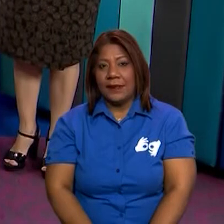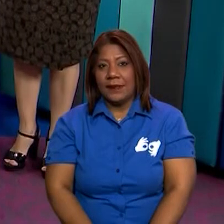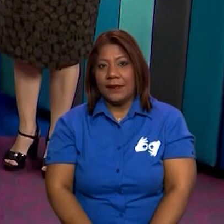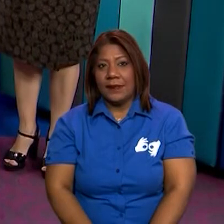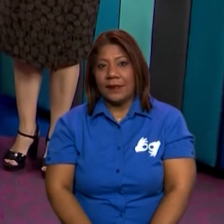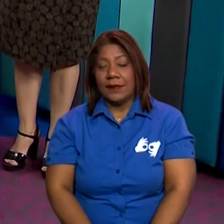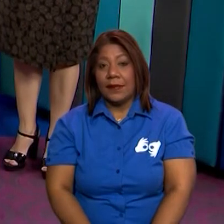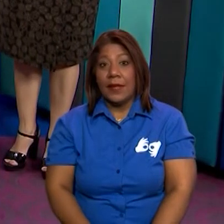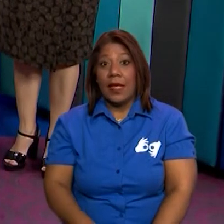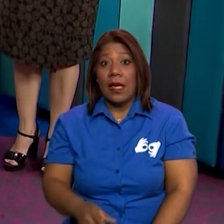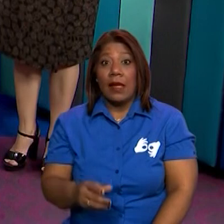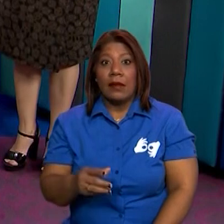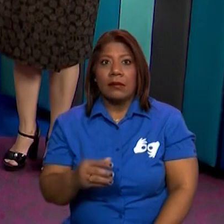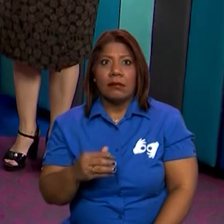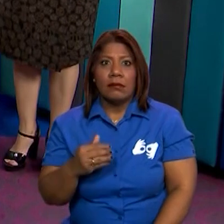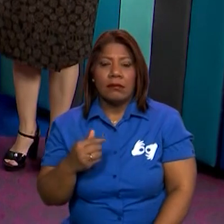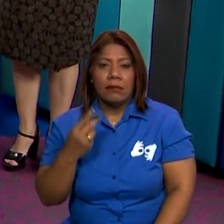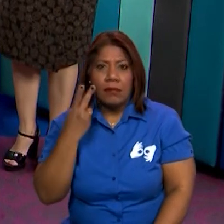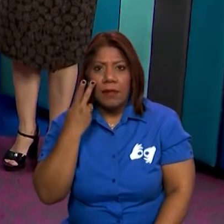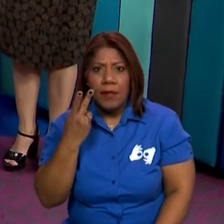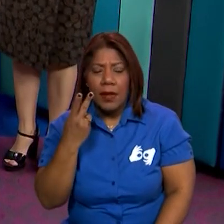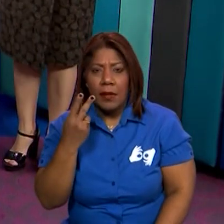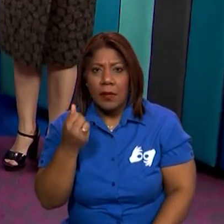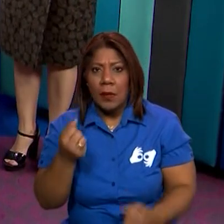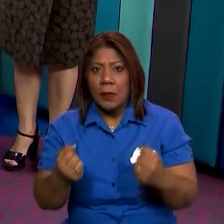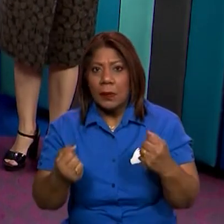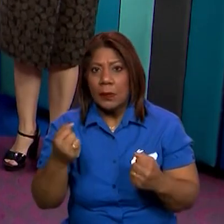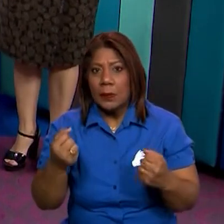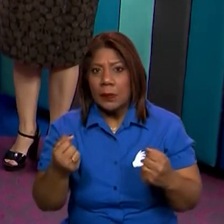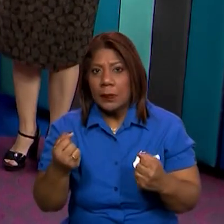obstaculizando la vía. ¿Qué puede obstaculizar una vía?